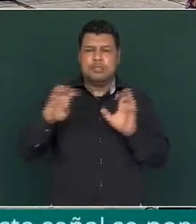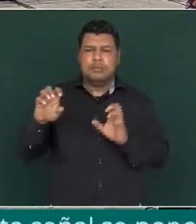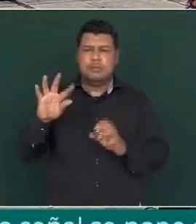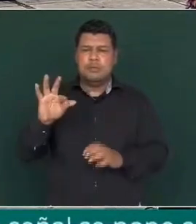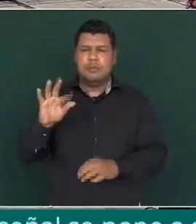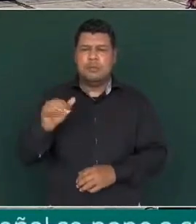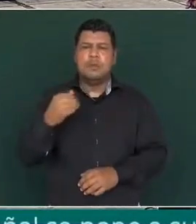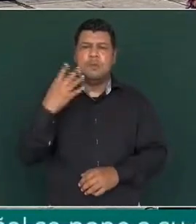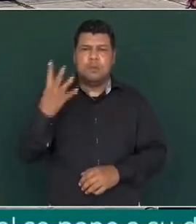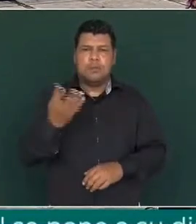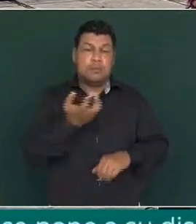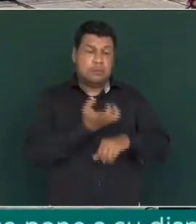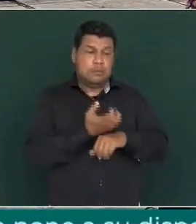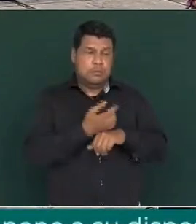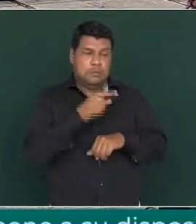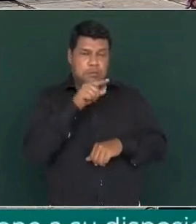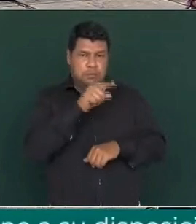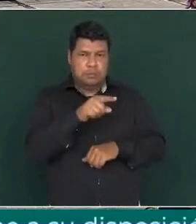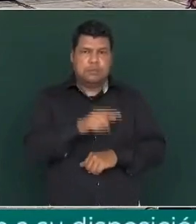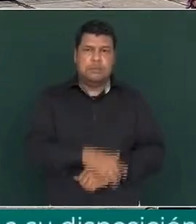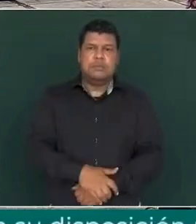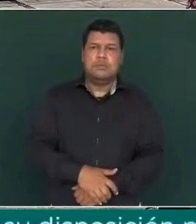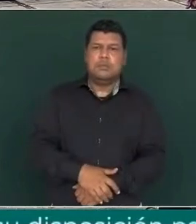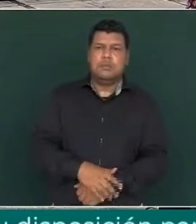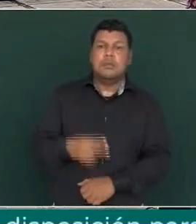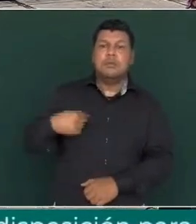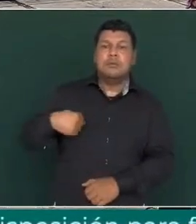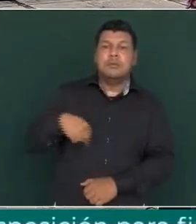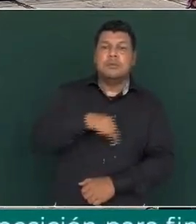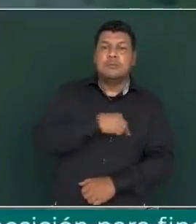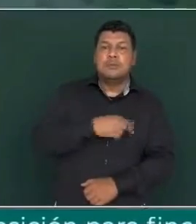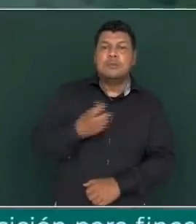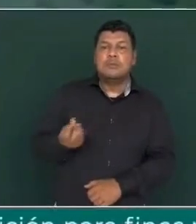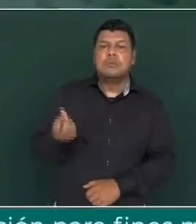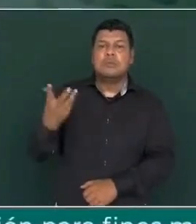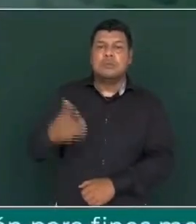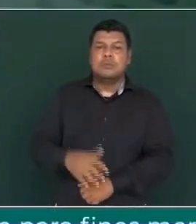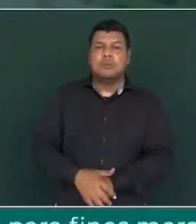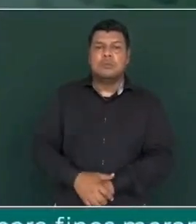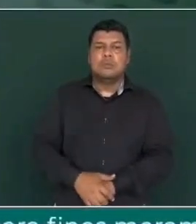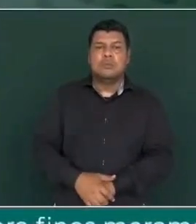2,944 Estados Unidos y nosotros